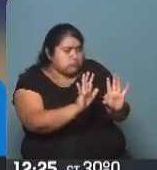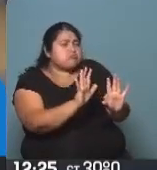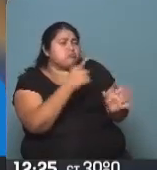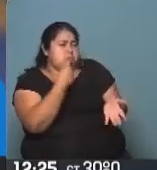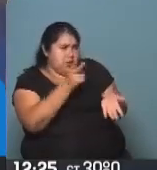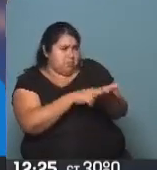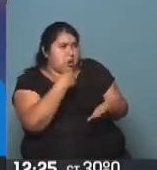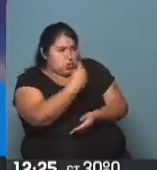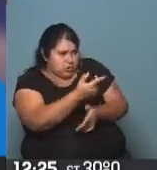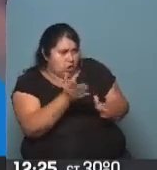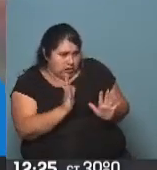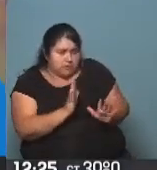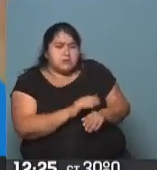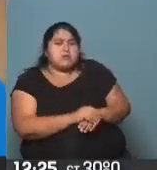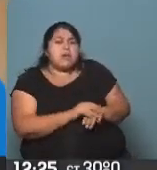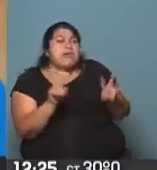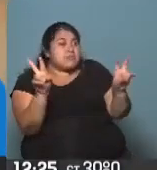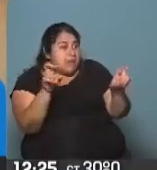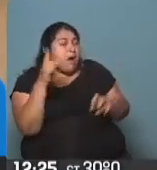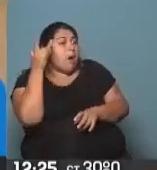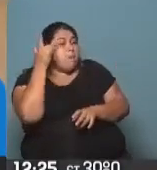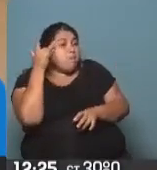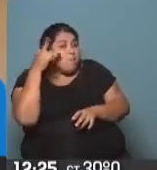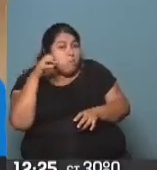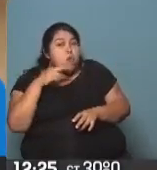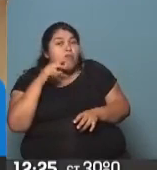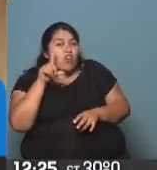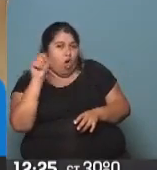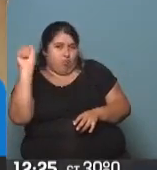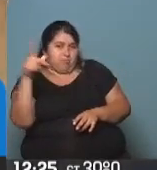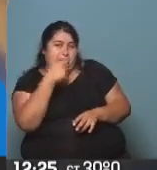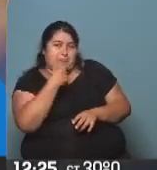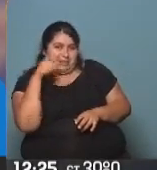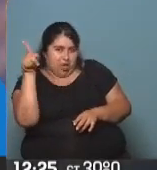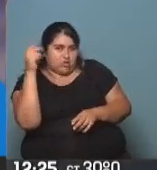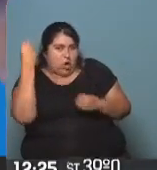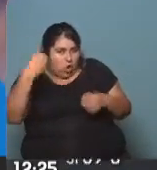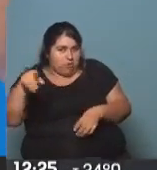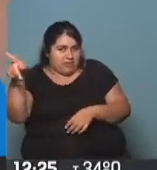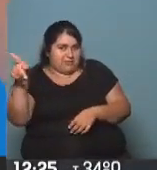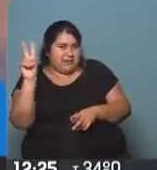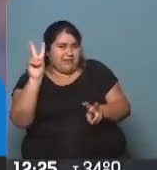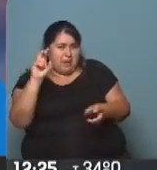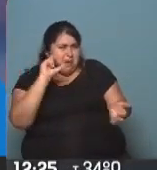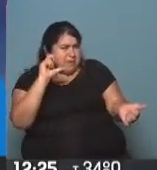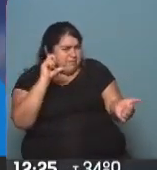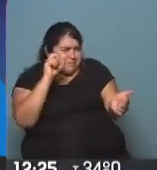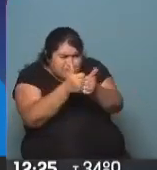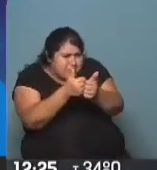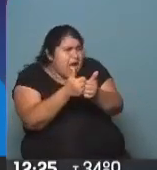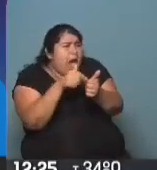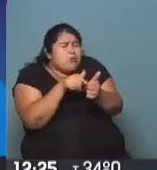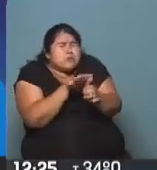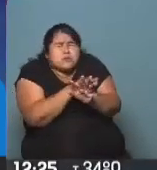parece importante. El caso Próbolo en Mendoza, por ejemplo, Sí. que es un caso de abuso verdaderamente espantoso